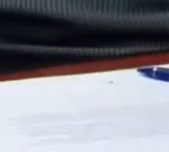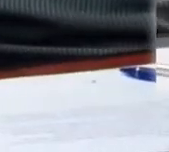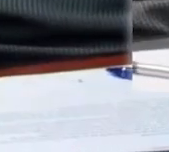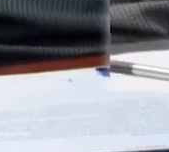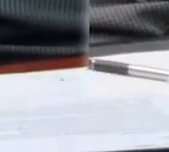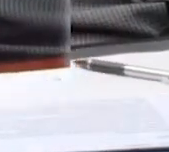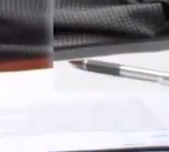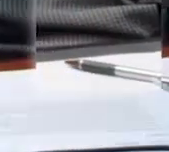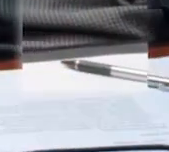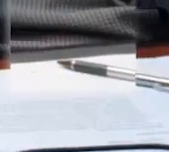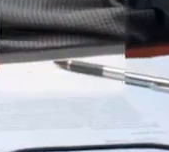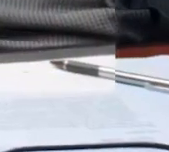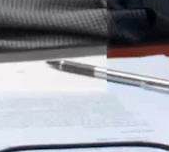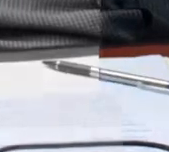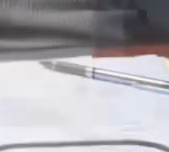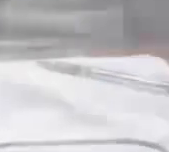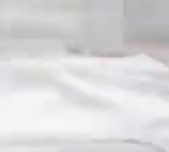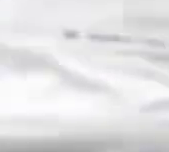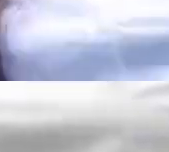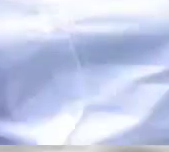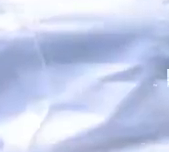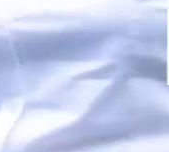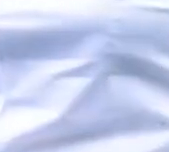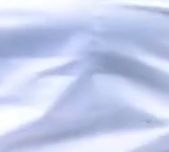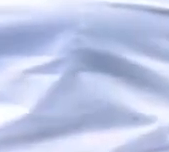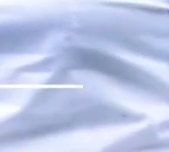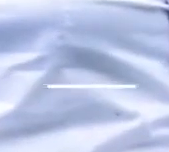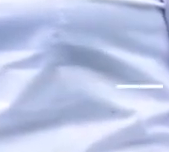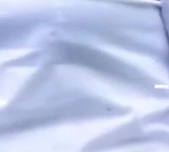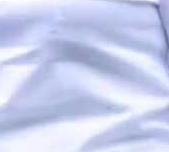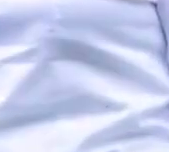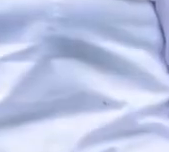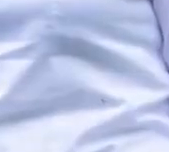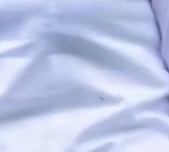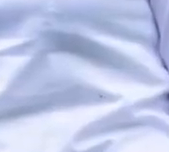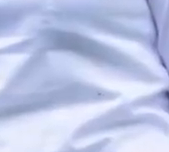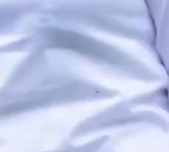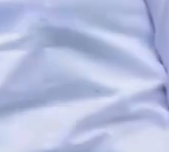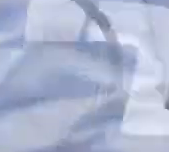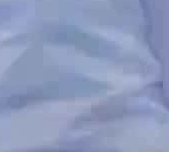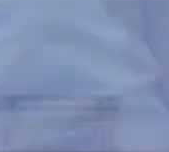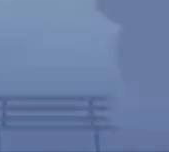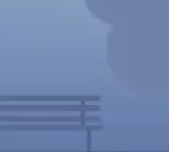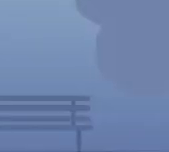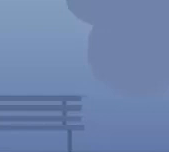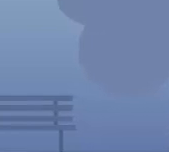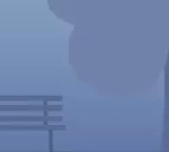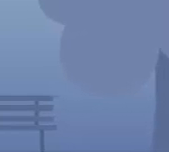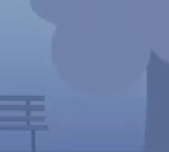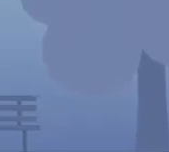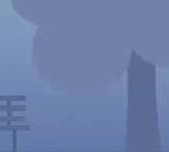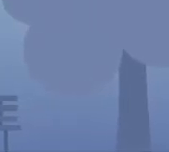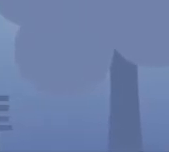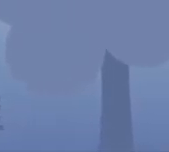profesionales e investigadores con un enfoque transdisciplinario y transversal. Para Ahora en Cancha, Laura